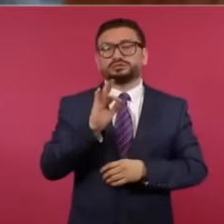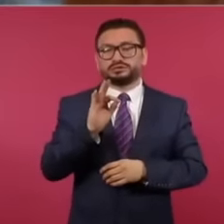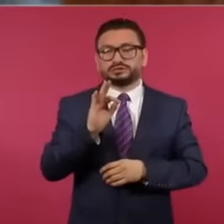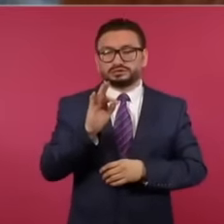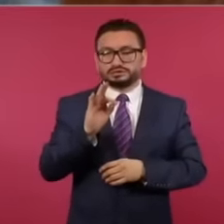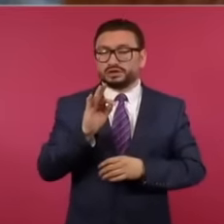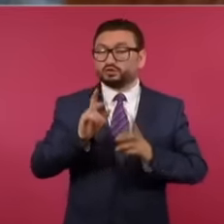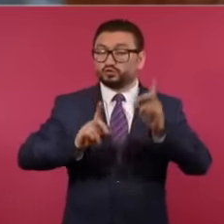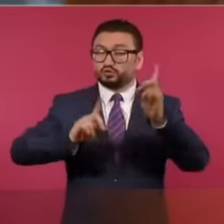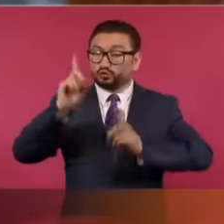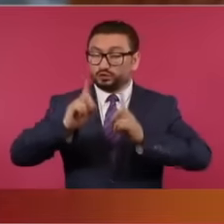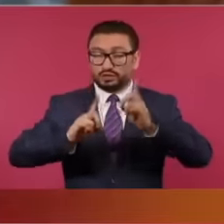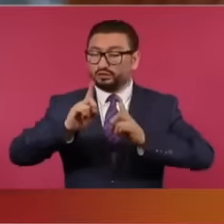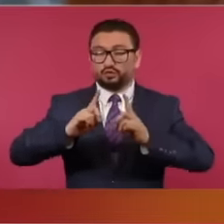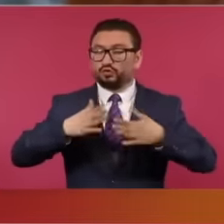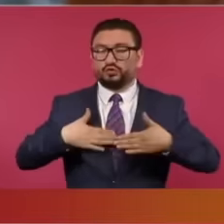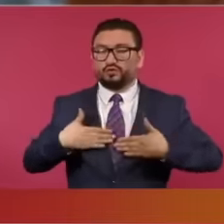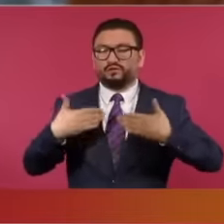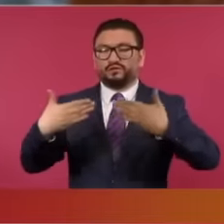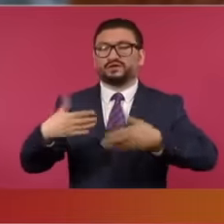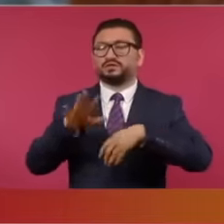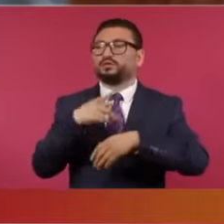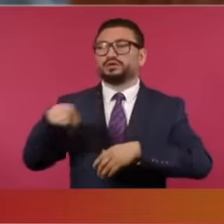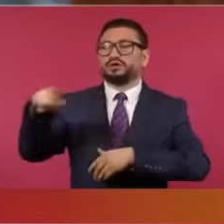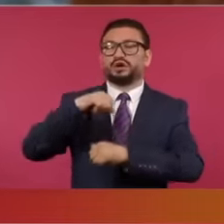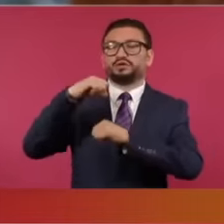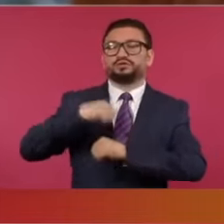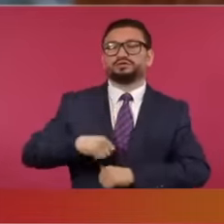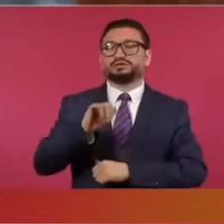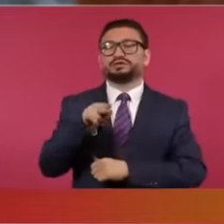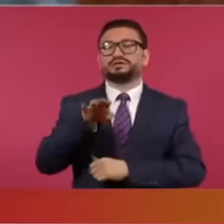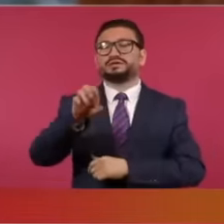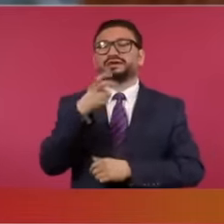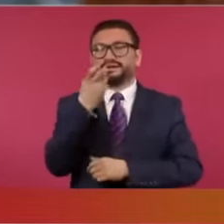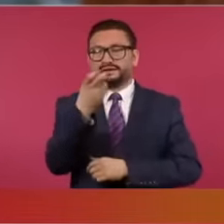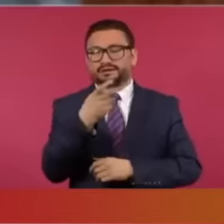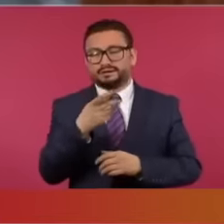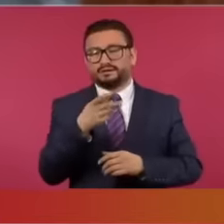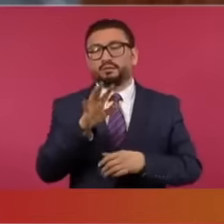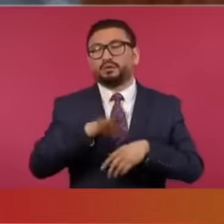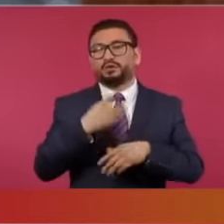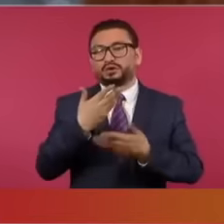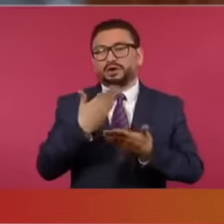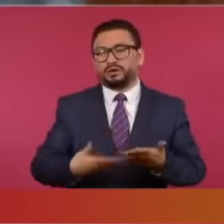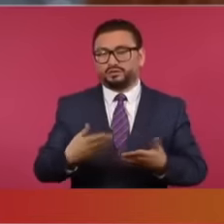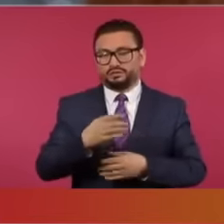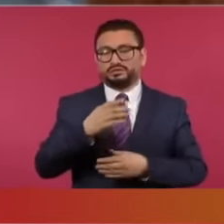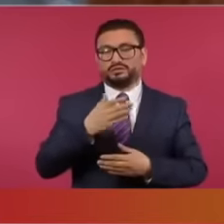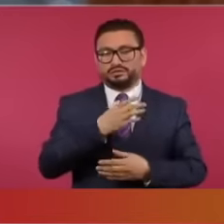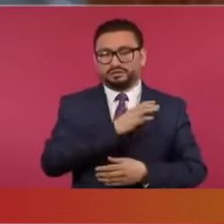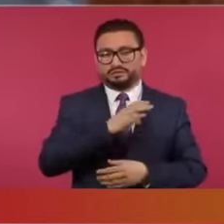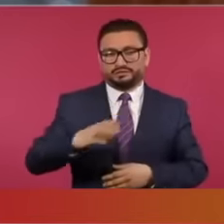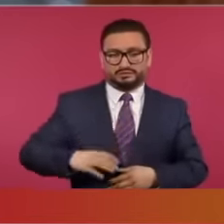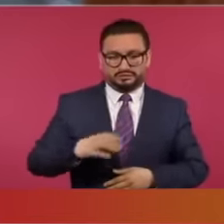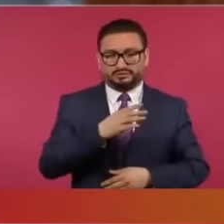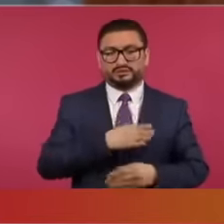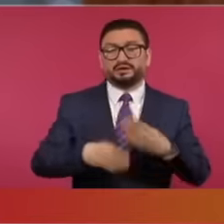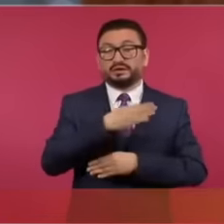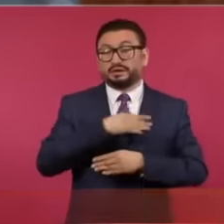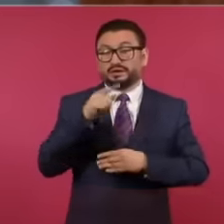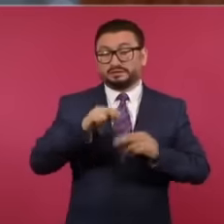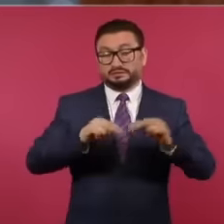exista una duda por la desconfianza hacia las autoridades electorales? Eso diciendo que hoy en día la candidata de Sigamos Haciendo Historia es la